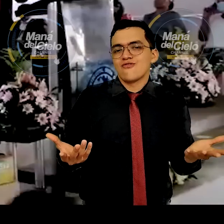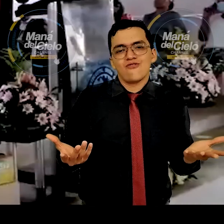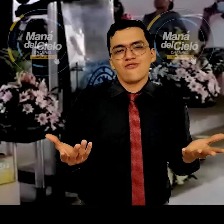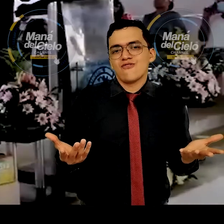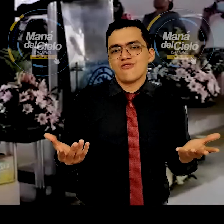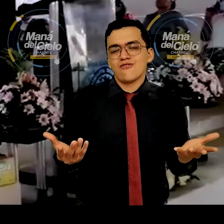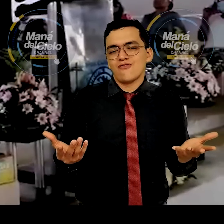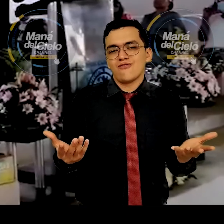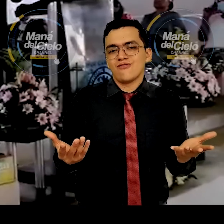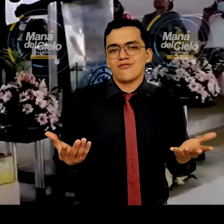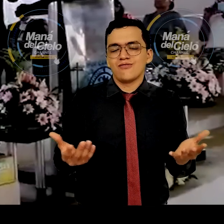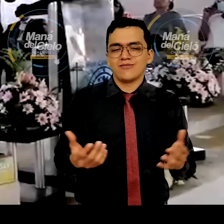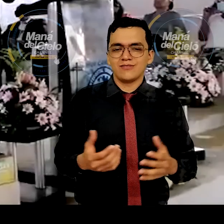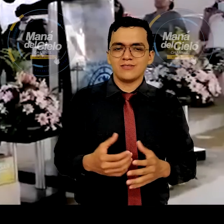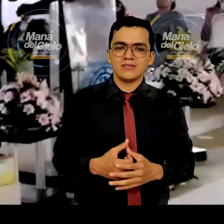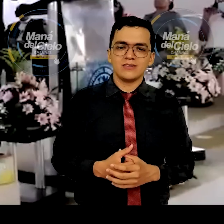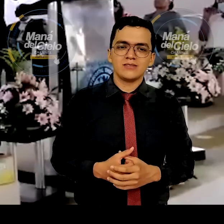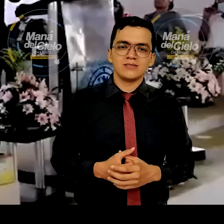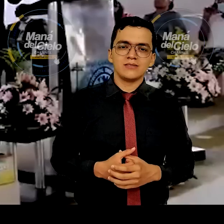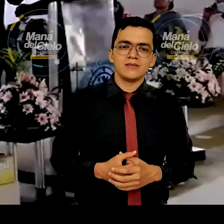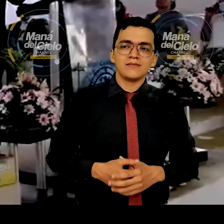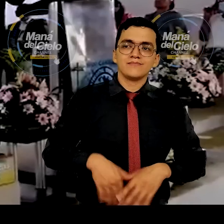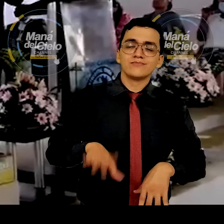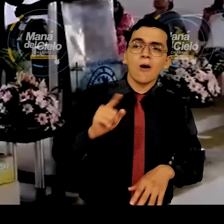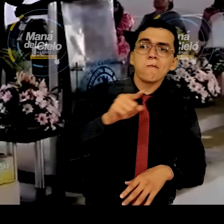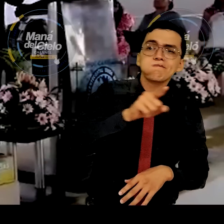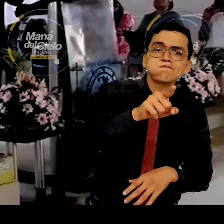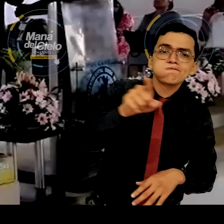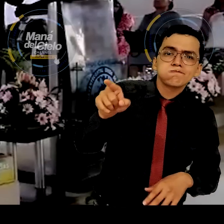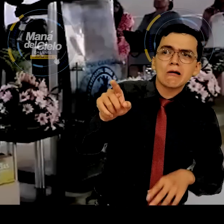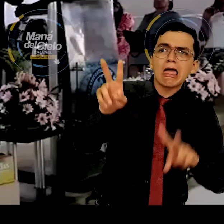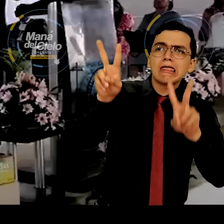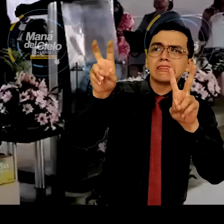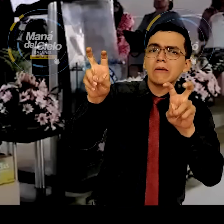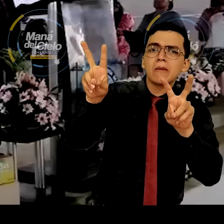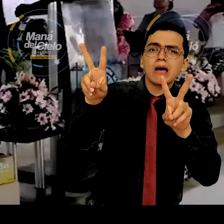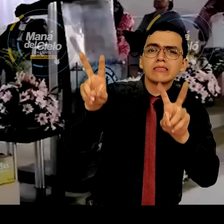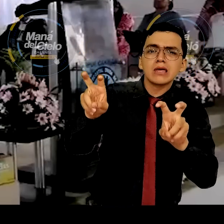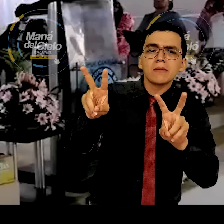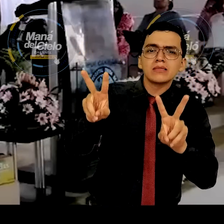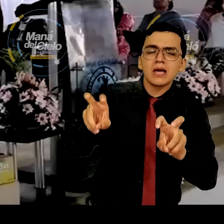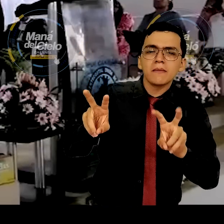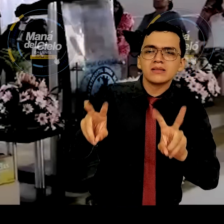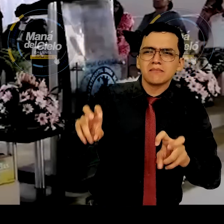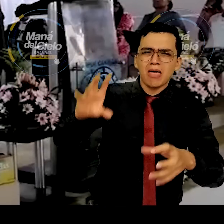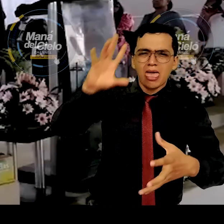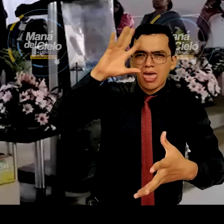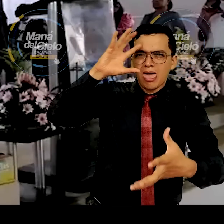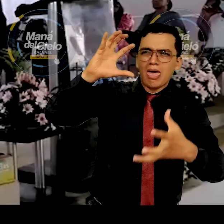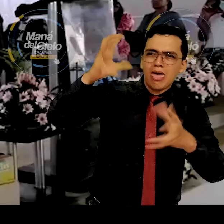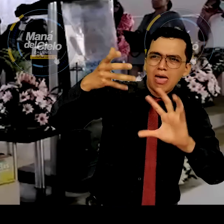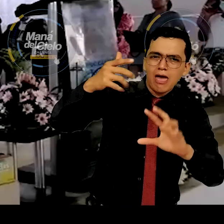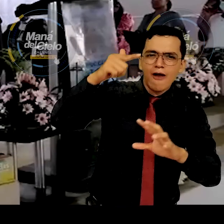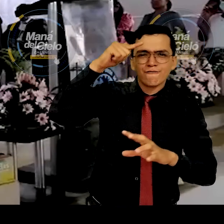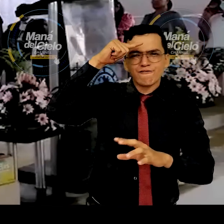Budismo, sintoísmo, hasta ateísmo. Y los cristianos están metidos en eso.